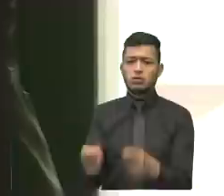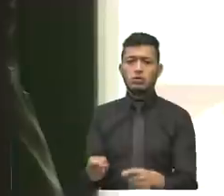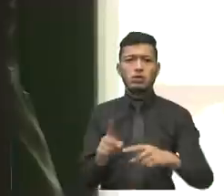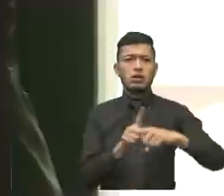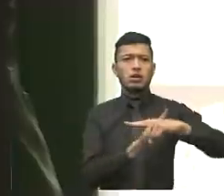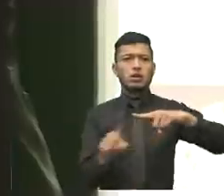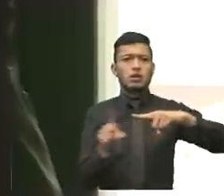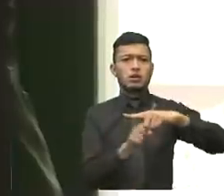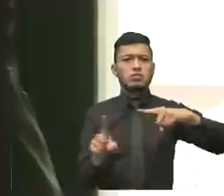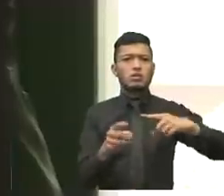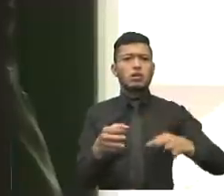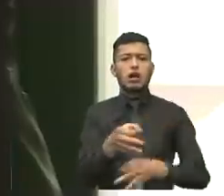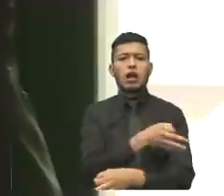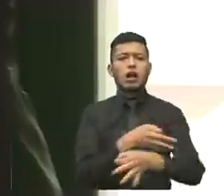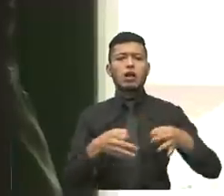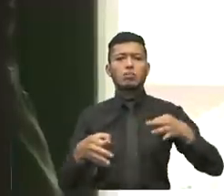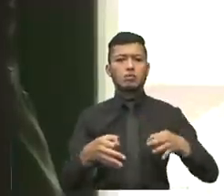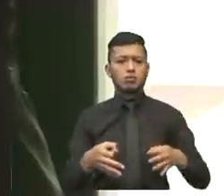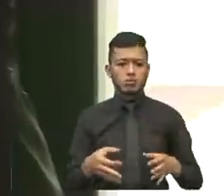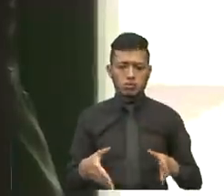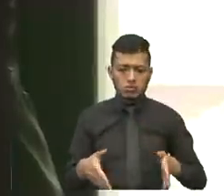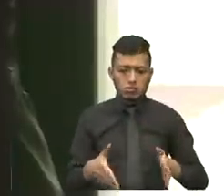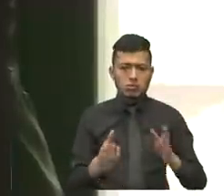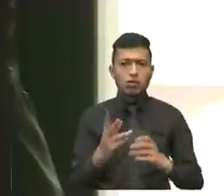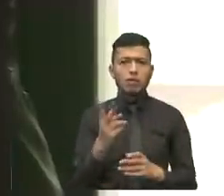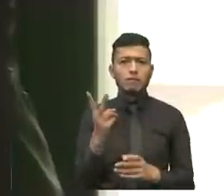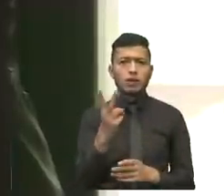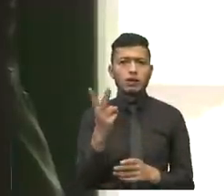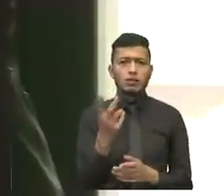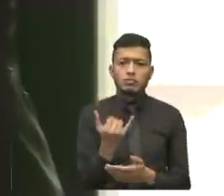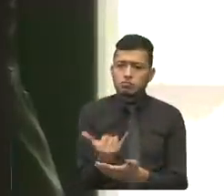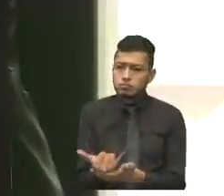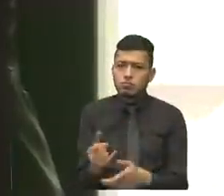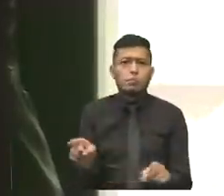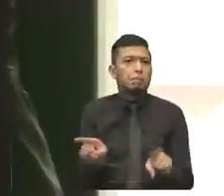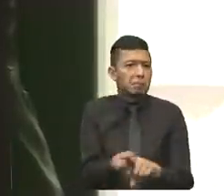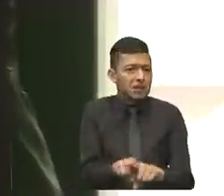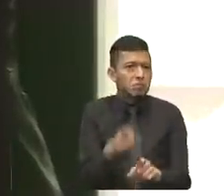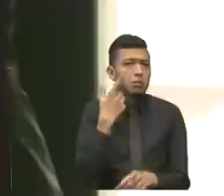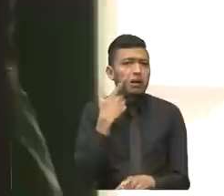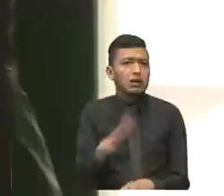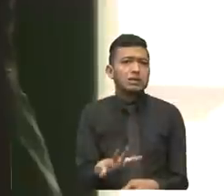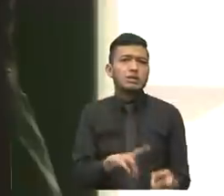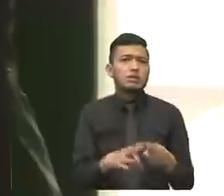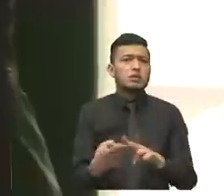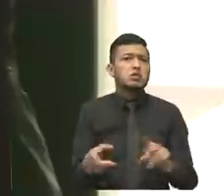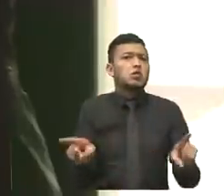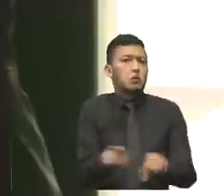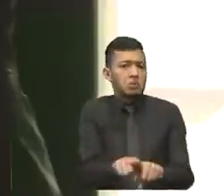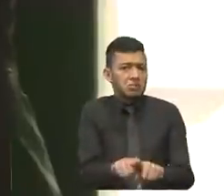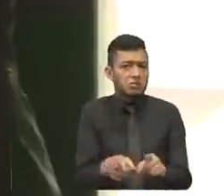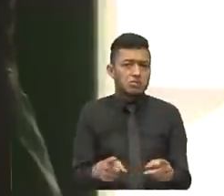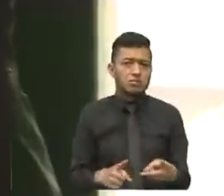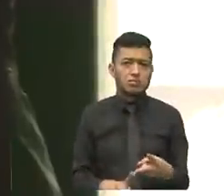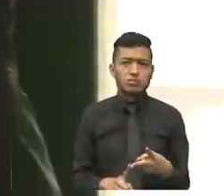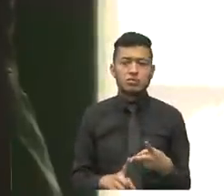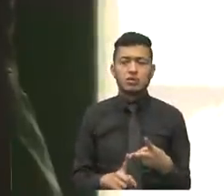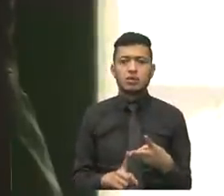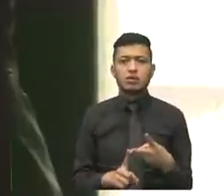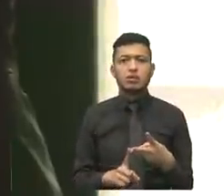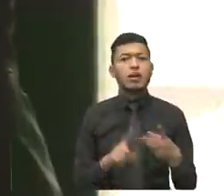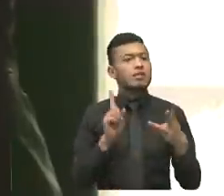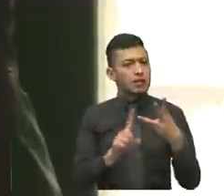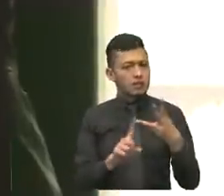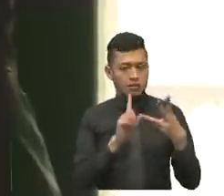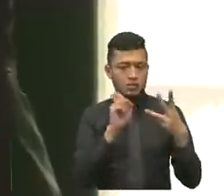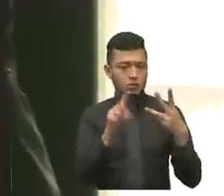de Transmilenio por la séptima a un corredor verde, pero al final termina siendo lo mismo? Y la tercera pregunta que tengo